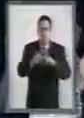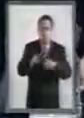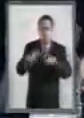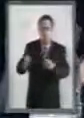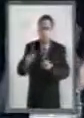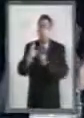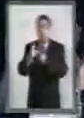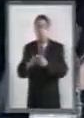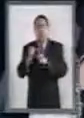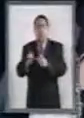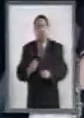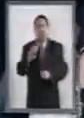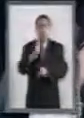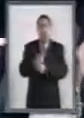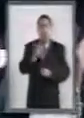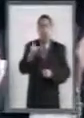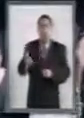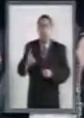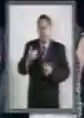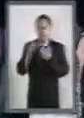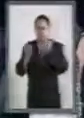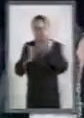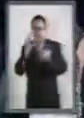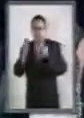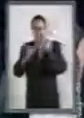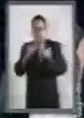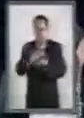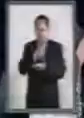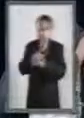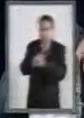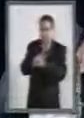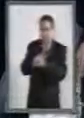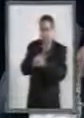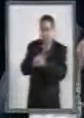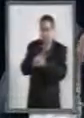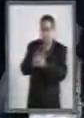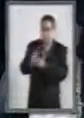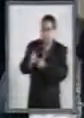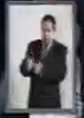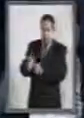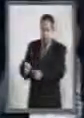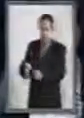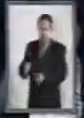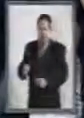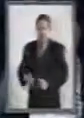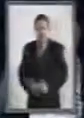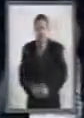Comisiones Unidas de Seguridad Pública y de Estudios Legislativos.